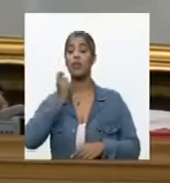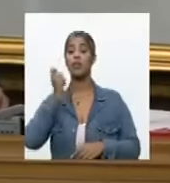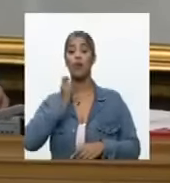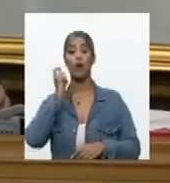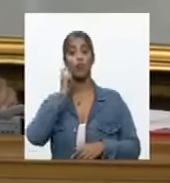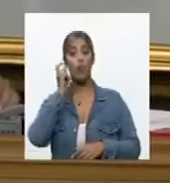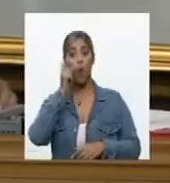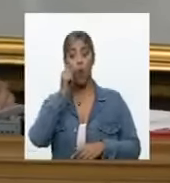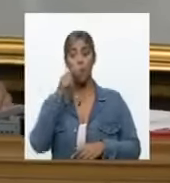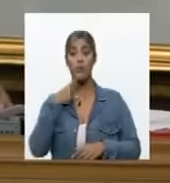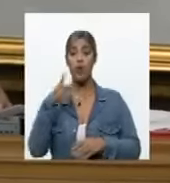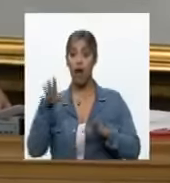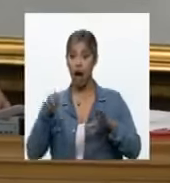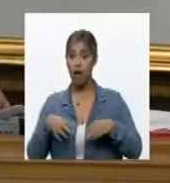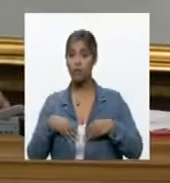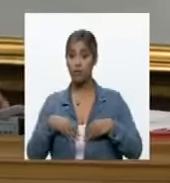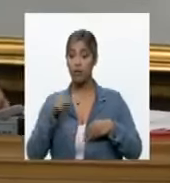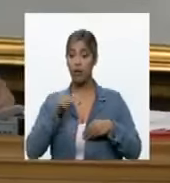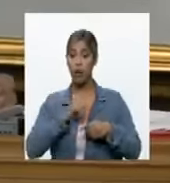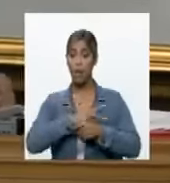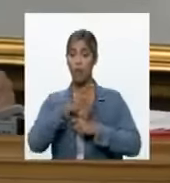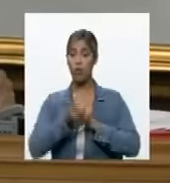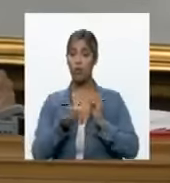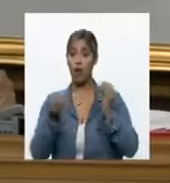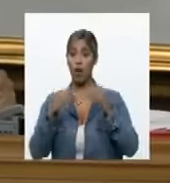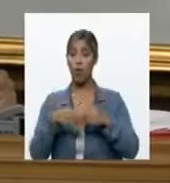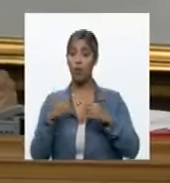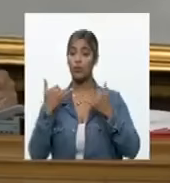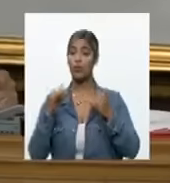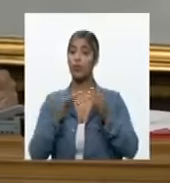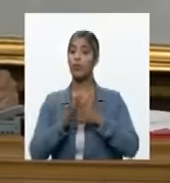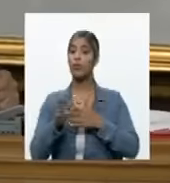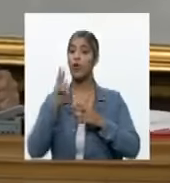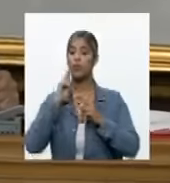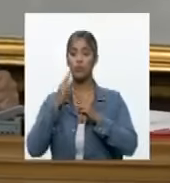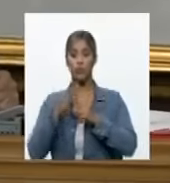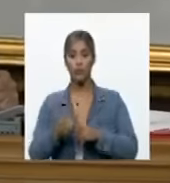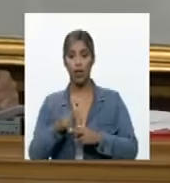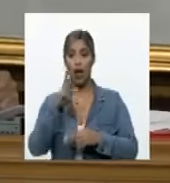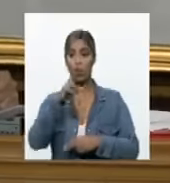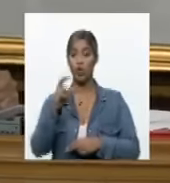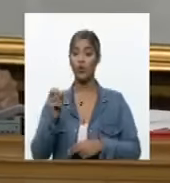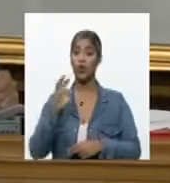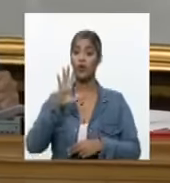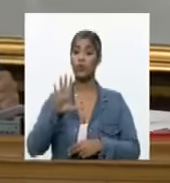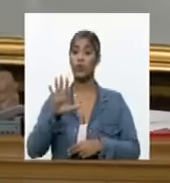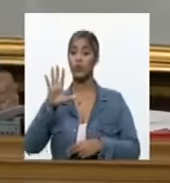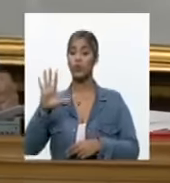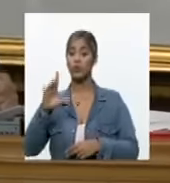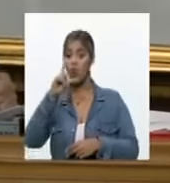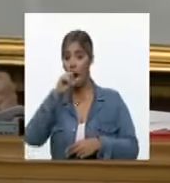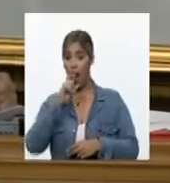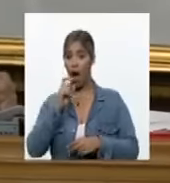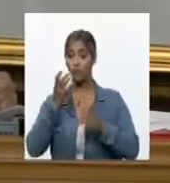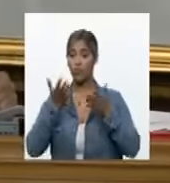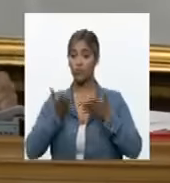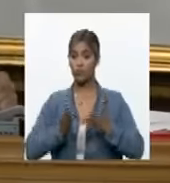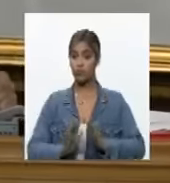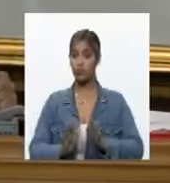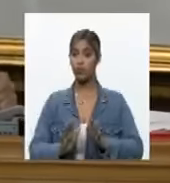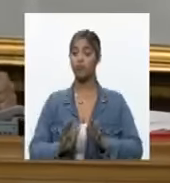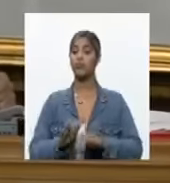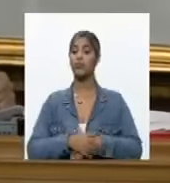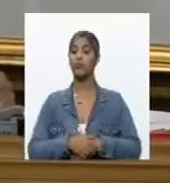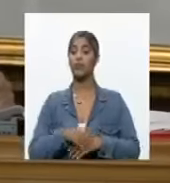honorables diputados que tengan a favor de aprobar el proyecto de acuerdo con motivo de conmemorarse el 255 aniversario